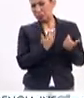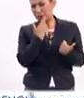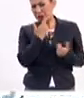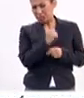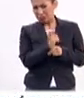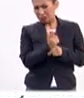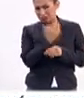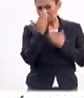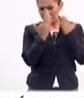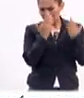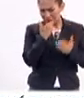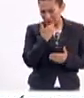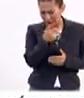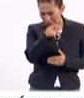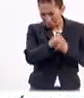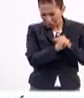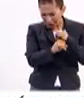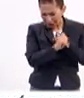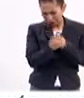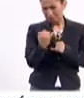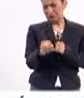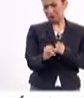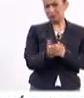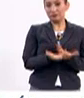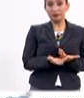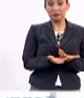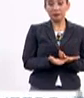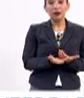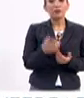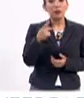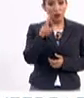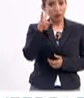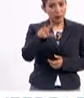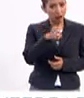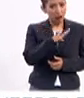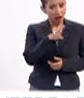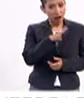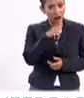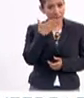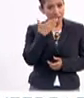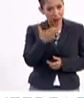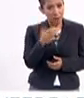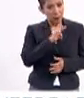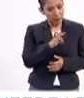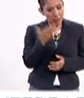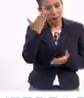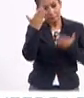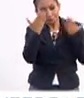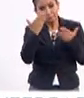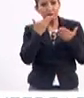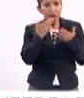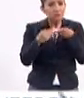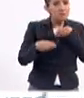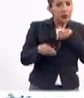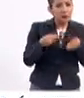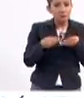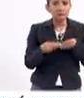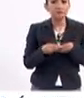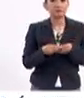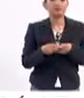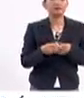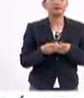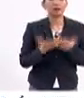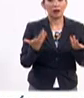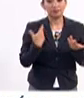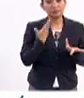una carrera, una licenciatura a través de Internet, pero la realidad es que es muy accesible, muy flexible